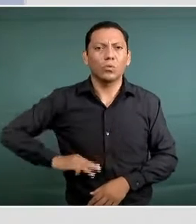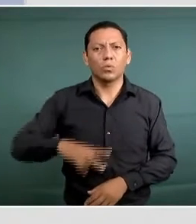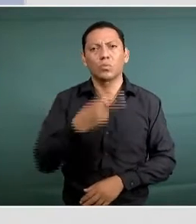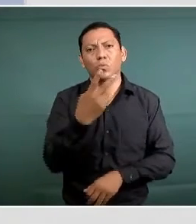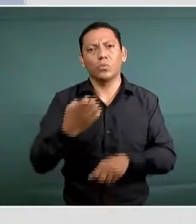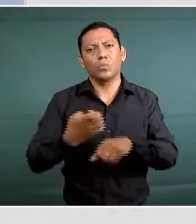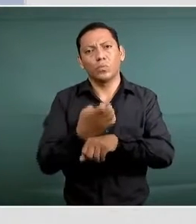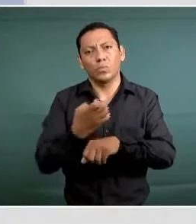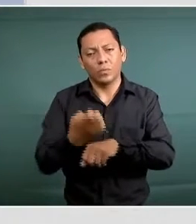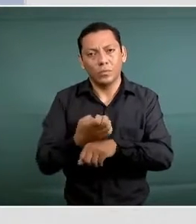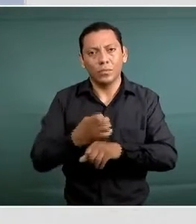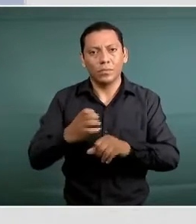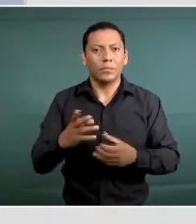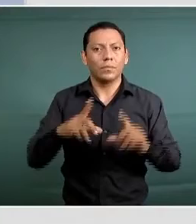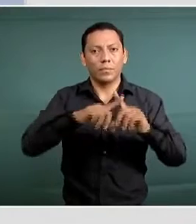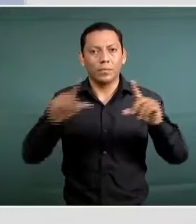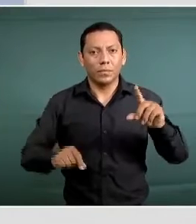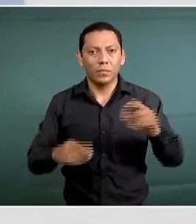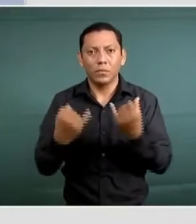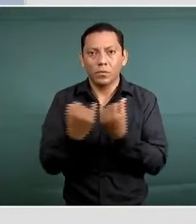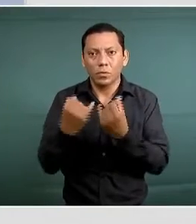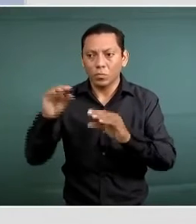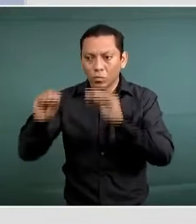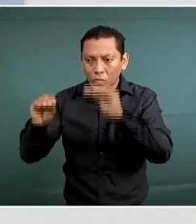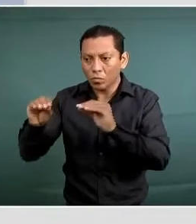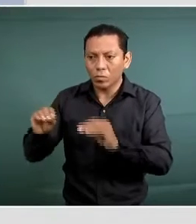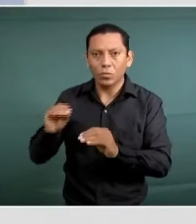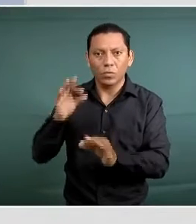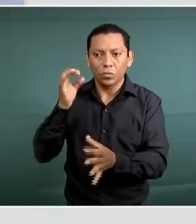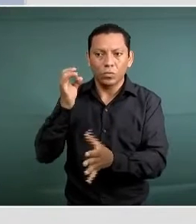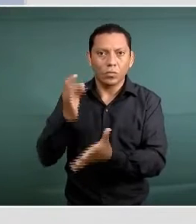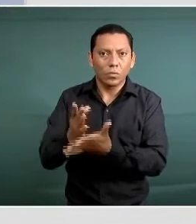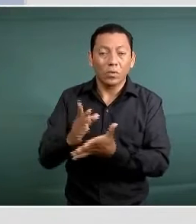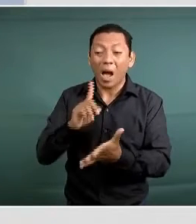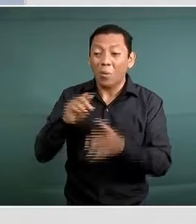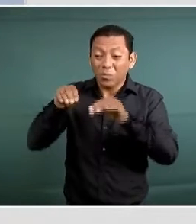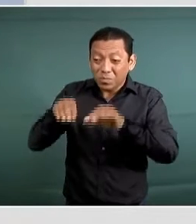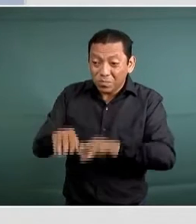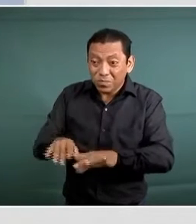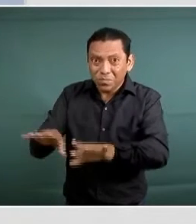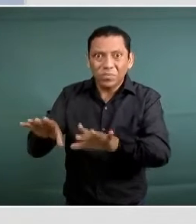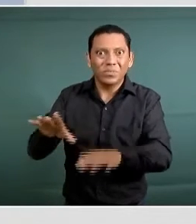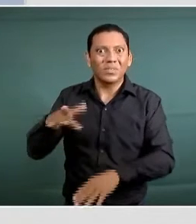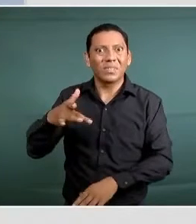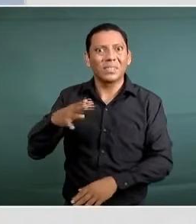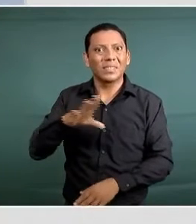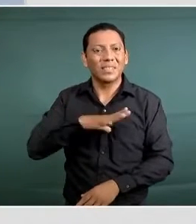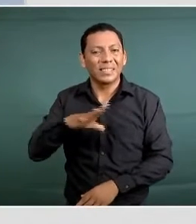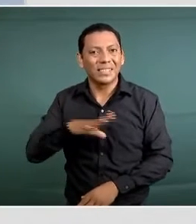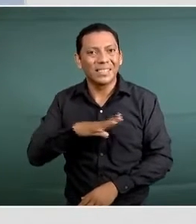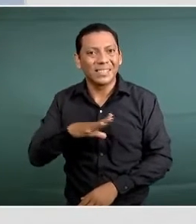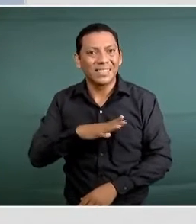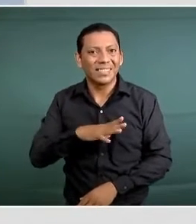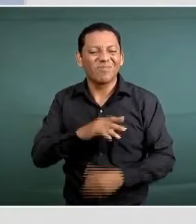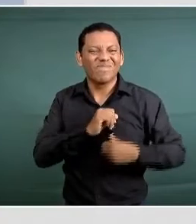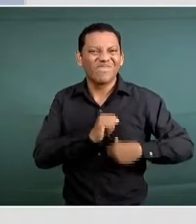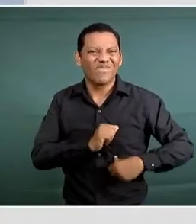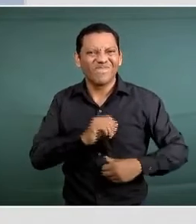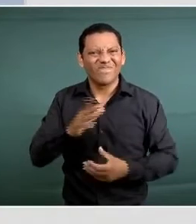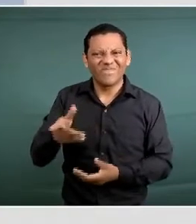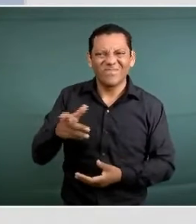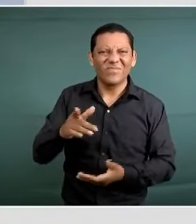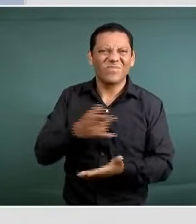dos estados de nuestro país, instalaciones estratégicas, tuvimos una intrusión de agua en un cuartel de la Guardia Nacional en Campeche